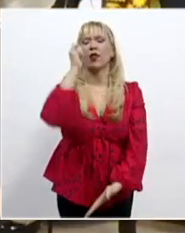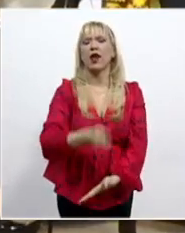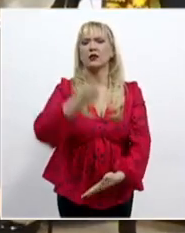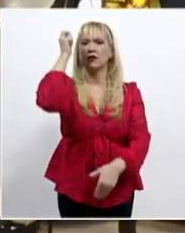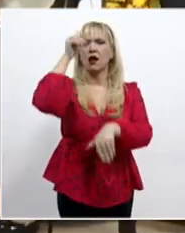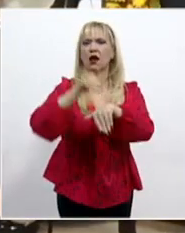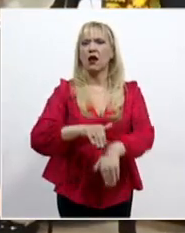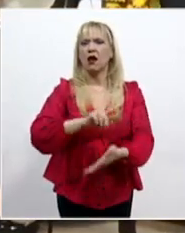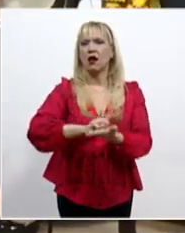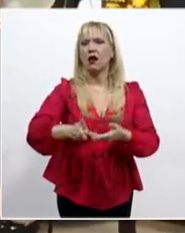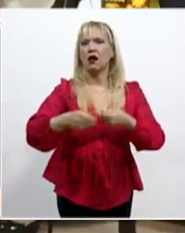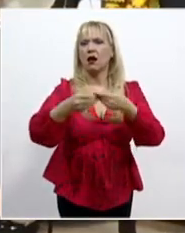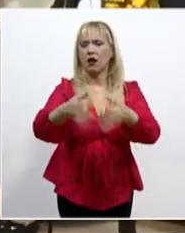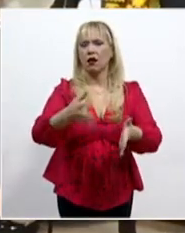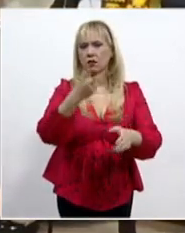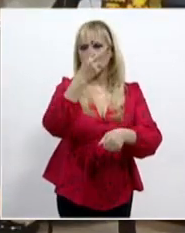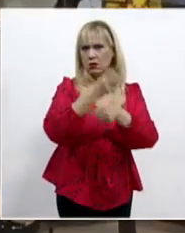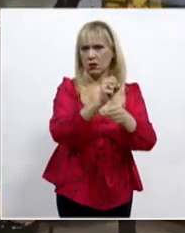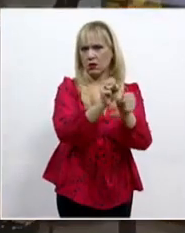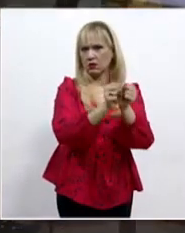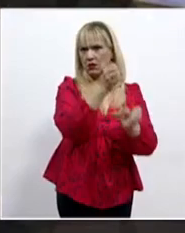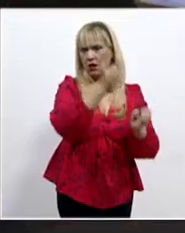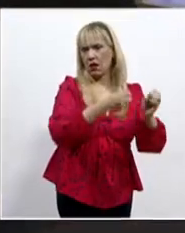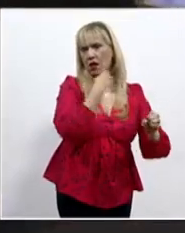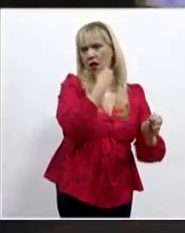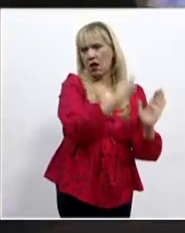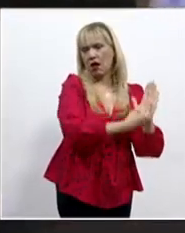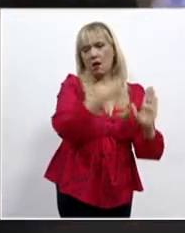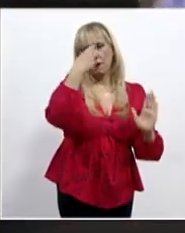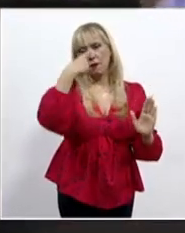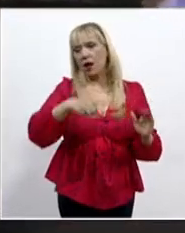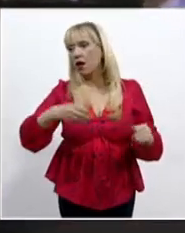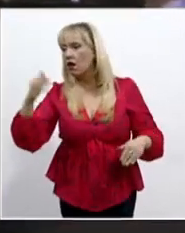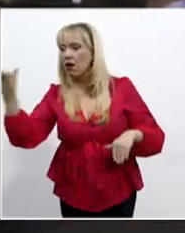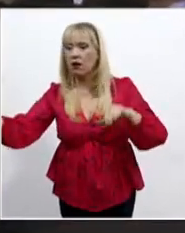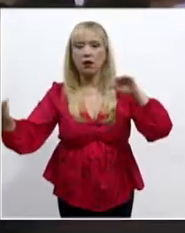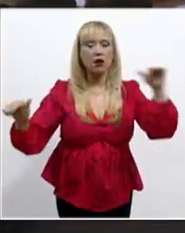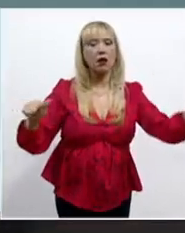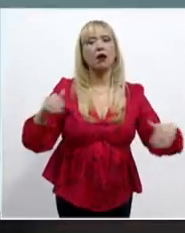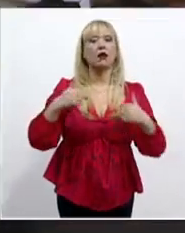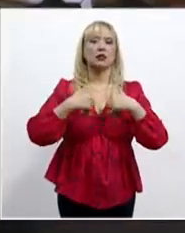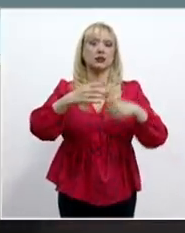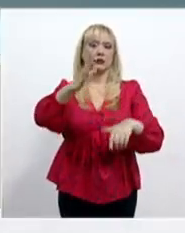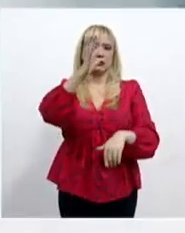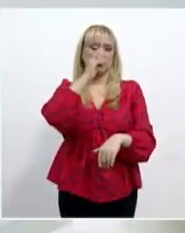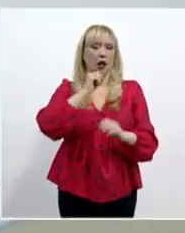el sentido de convocar a todas las partes para hacer saber su decisión.